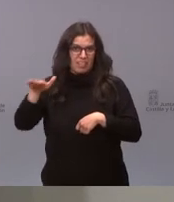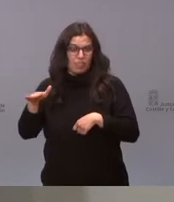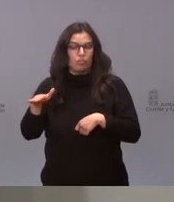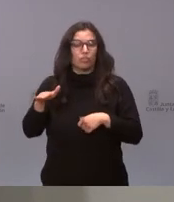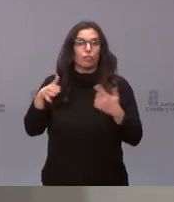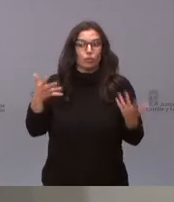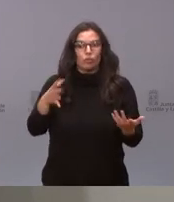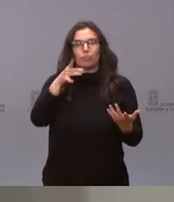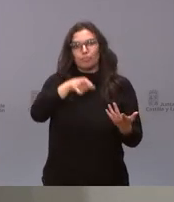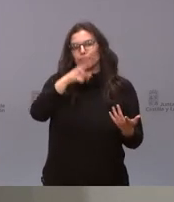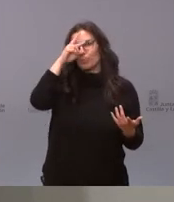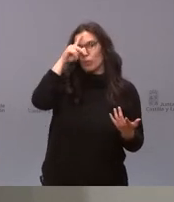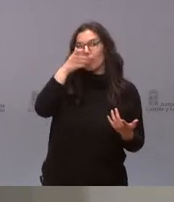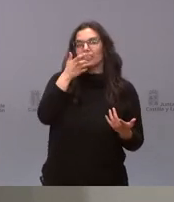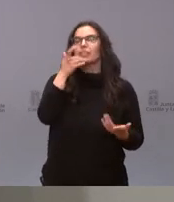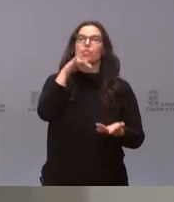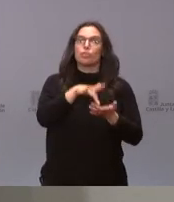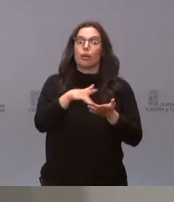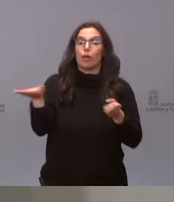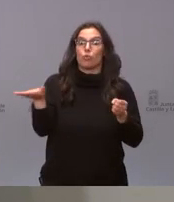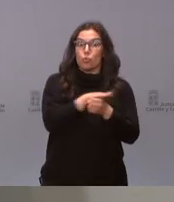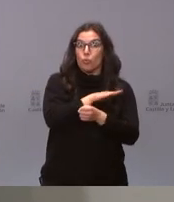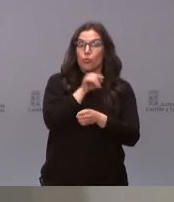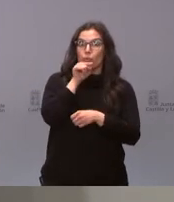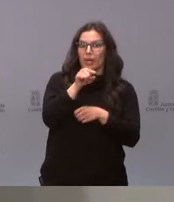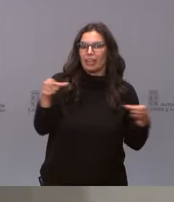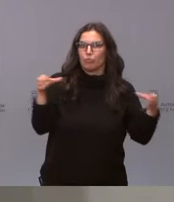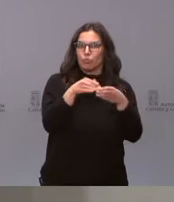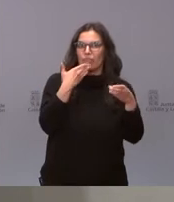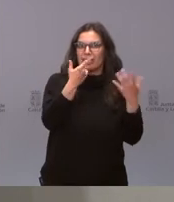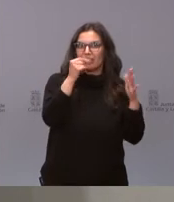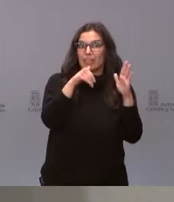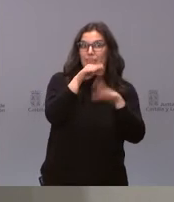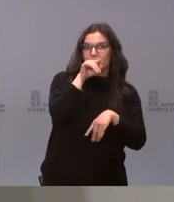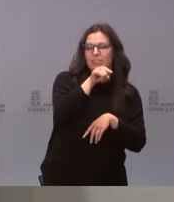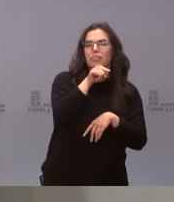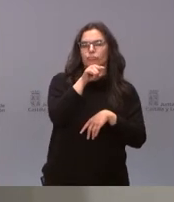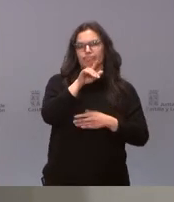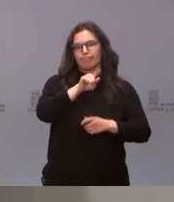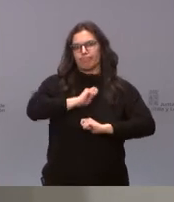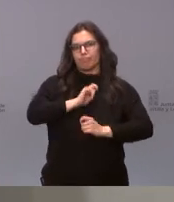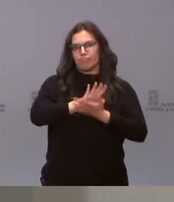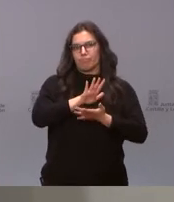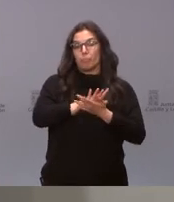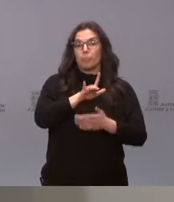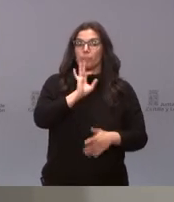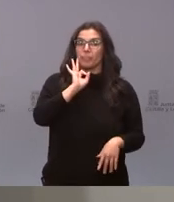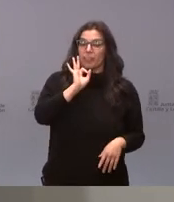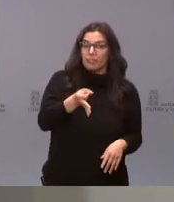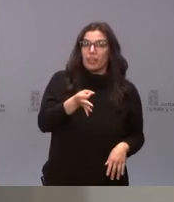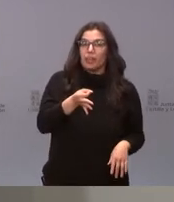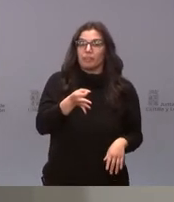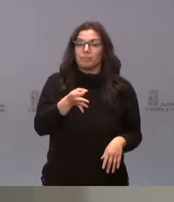altas entonces a mí tener ya muy cubiertos a toda esta esta población es algo que que tranquiliza pero también es verdad